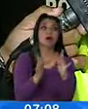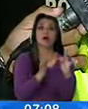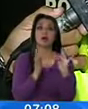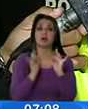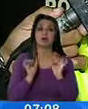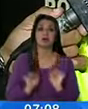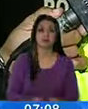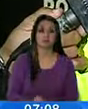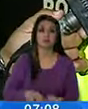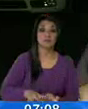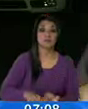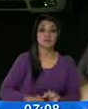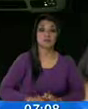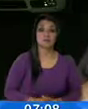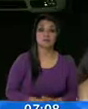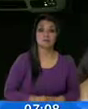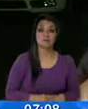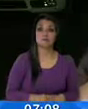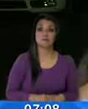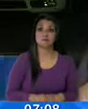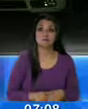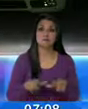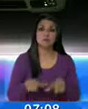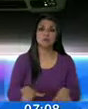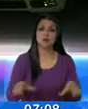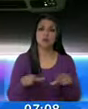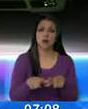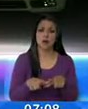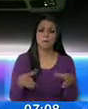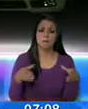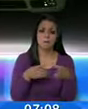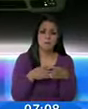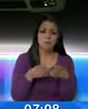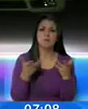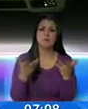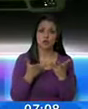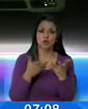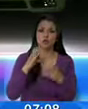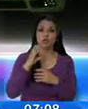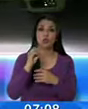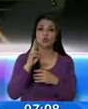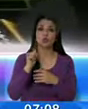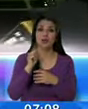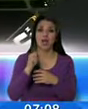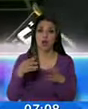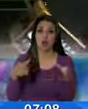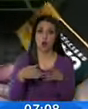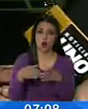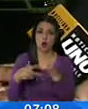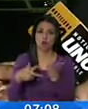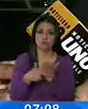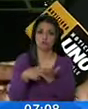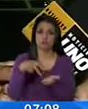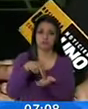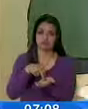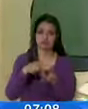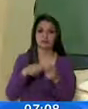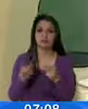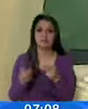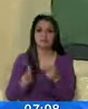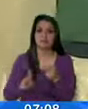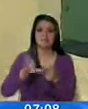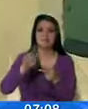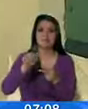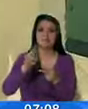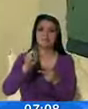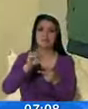sus actividades ilícitas. Los puntos donde se reunían, esto es en las estaciones de Cutuglagua y posteriormente en Tambillo. Un